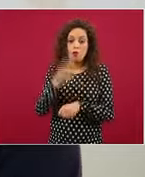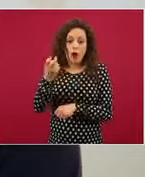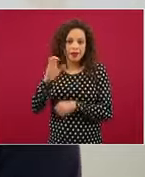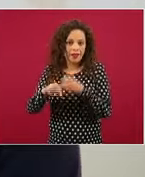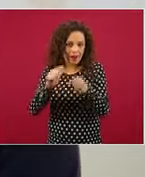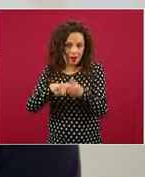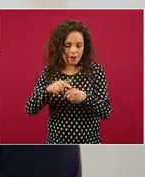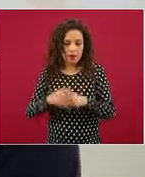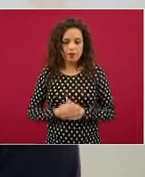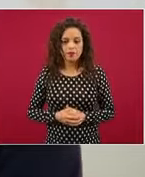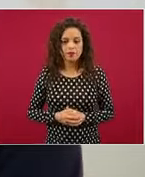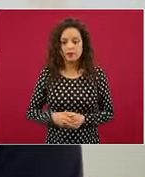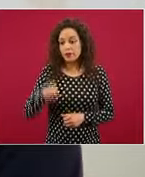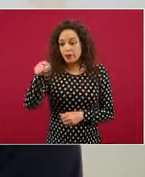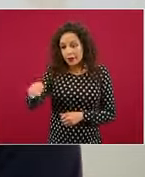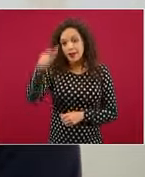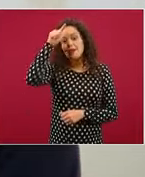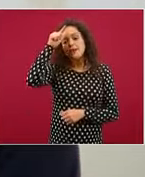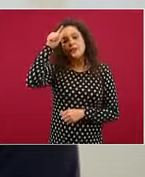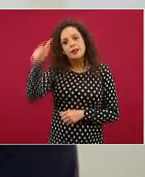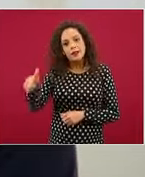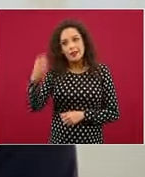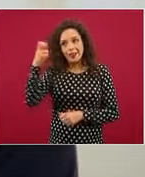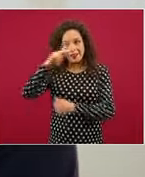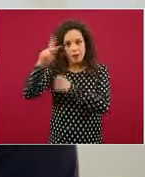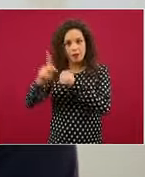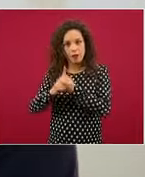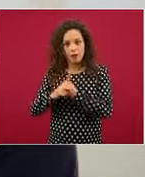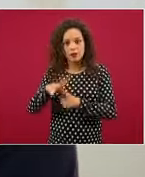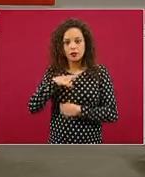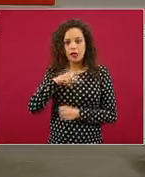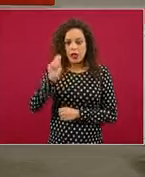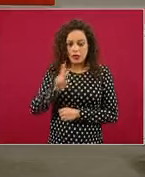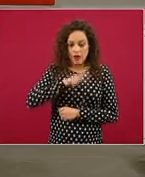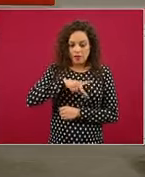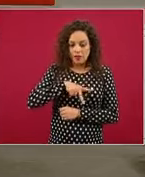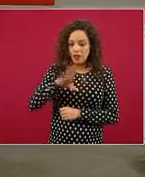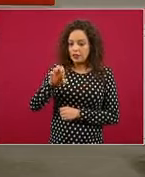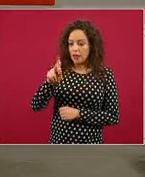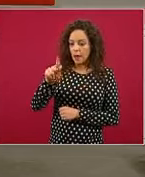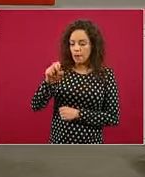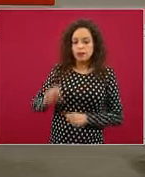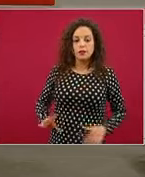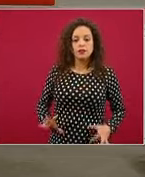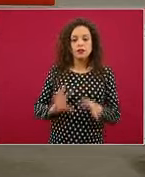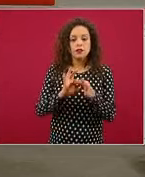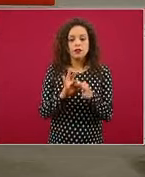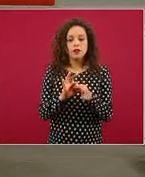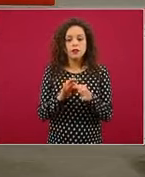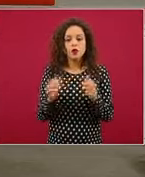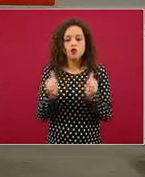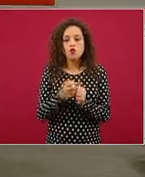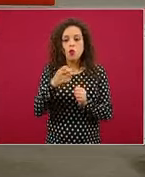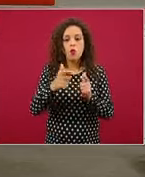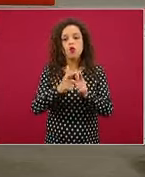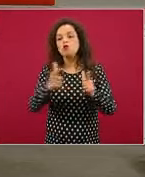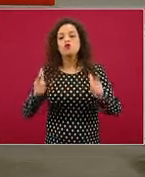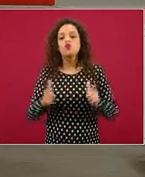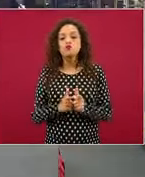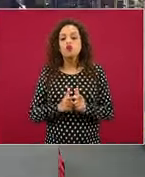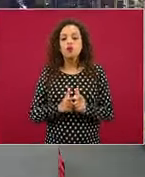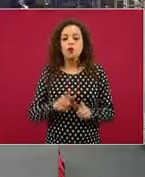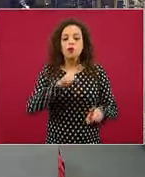porque Dinamarca identifica precisamente ciertas cepas del virus relacionadas entre este grupo o un grupo